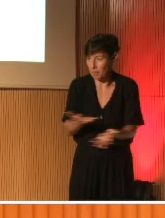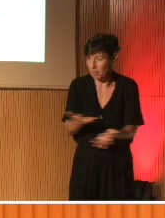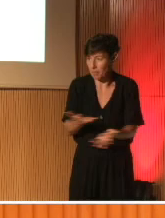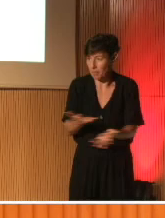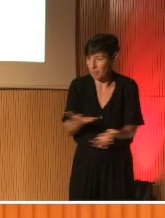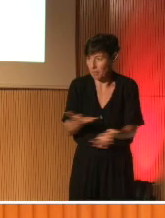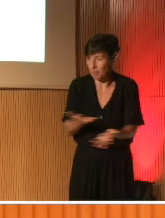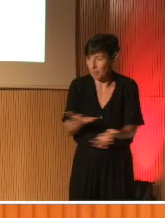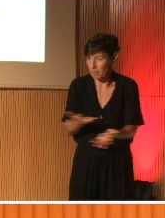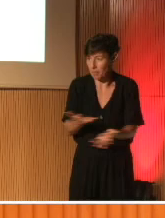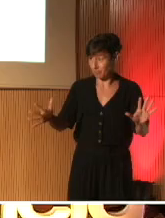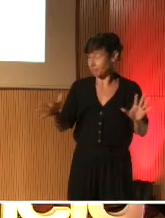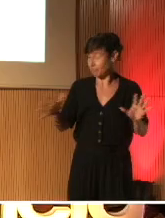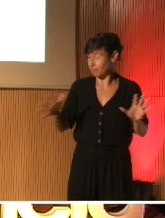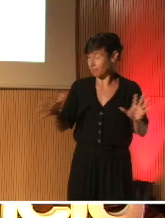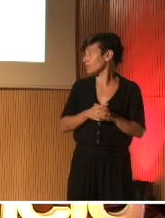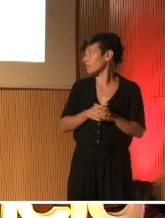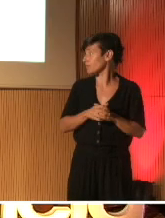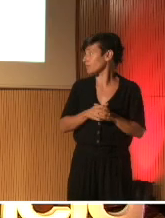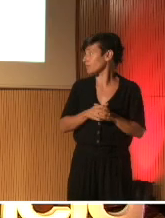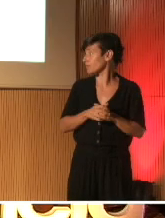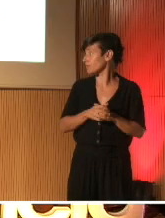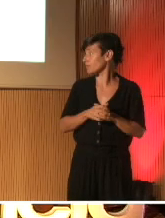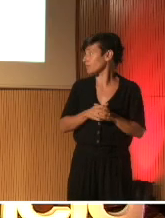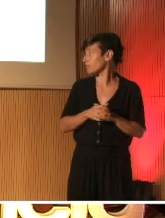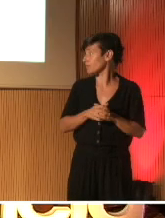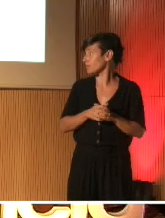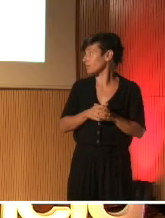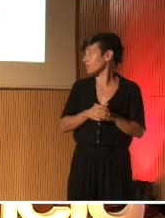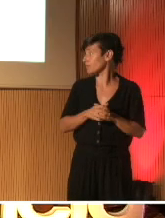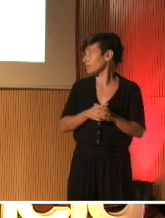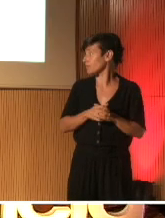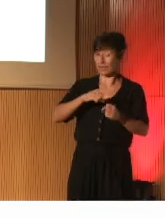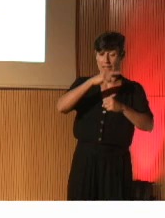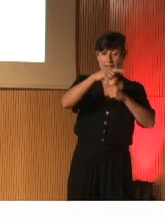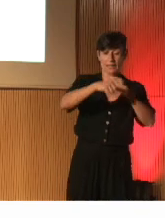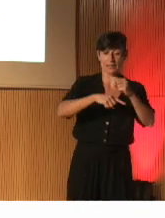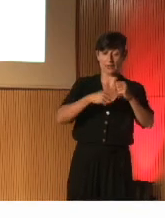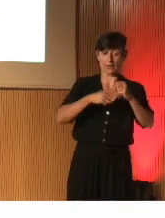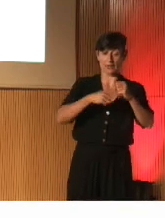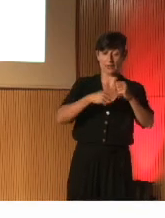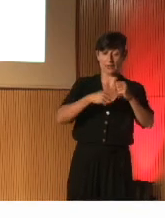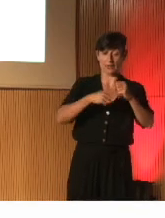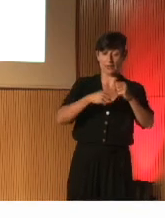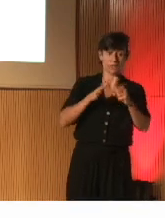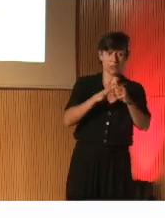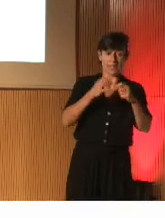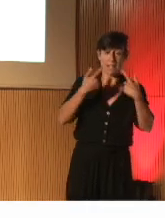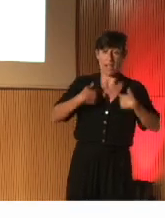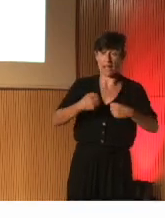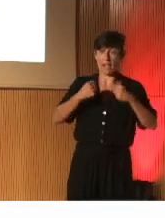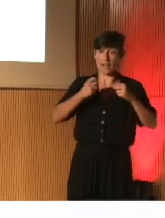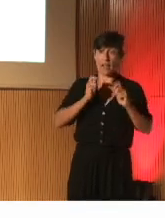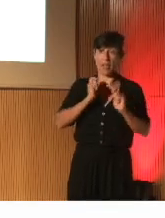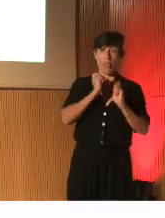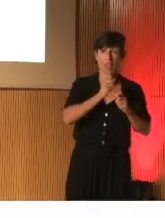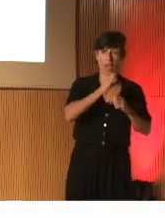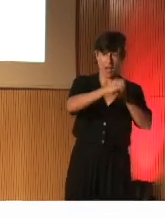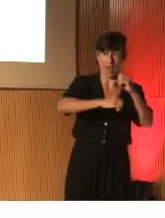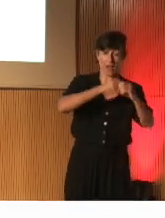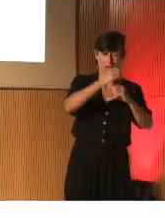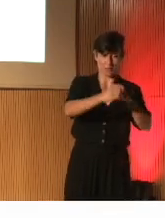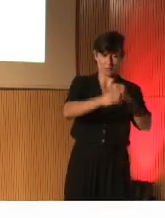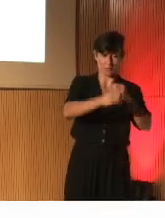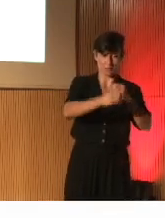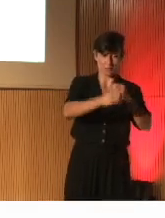ahora bien qué pasa cuando el electrón ya le da suficiente energía al átomo como para que